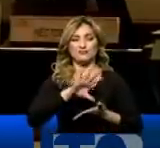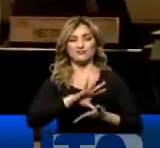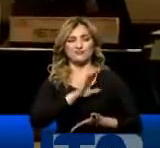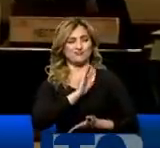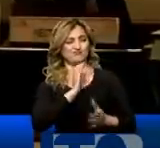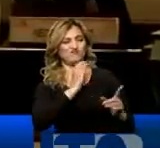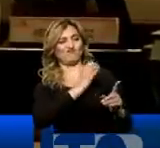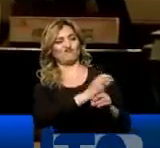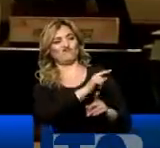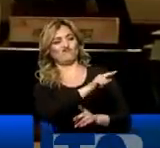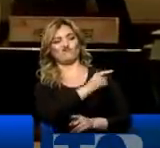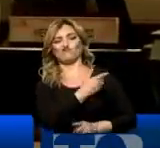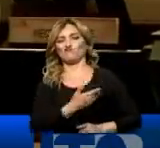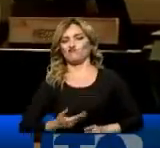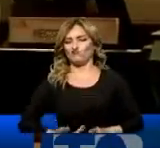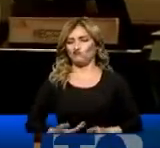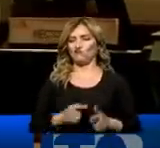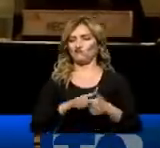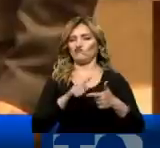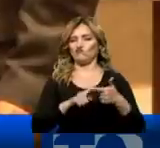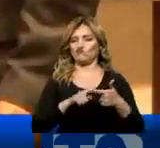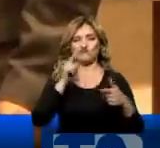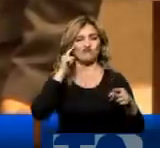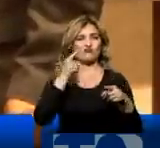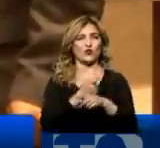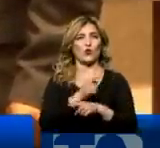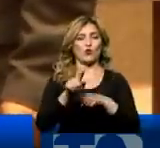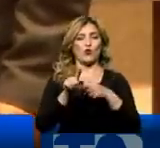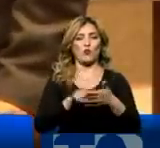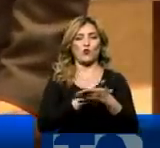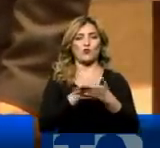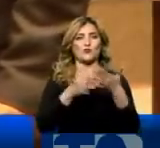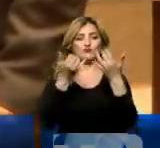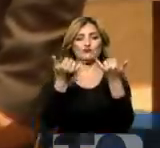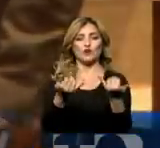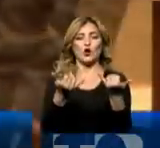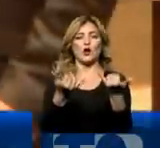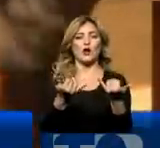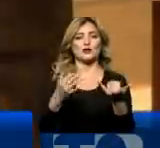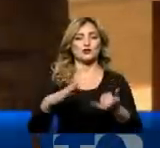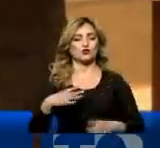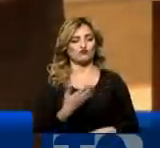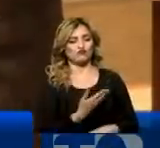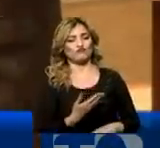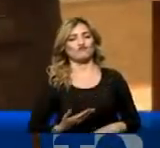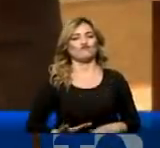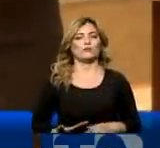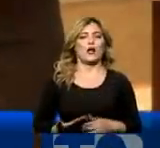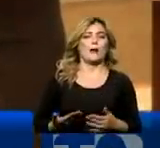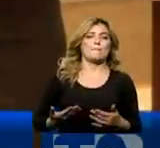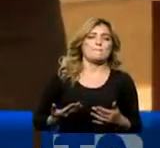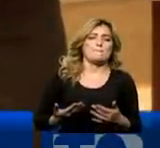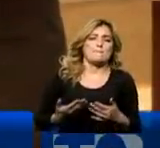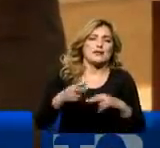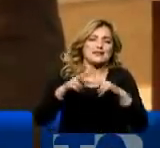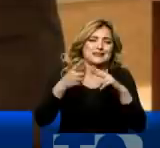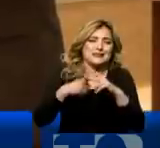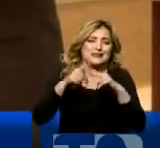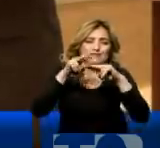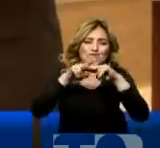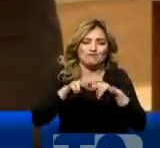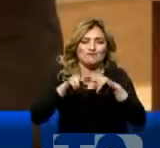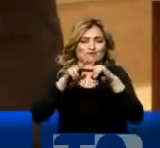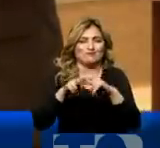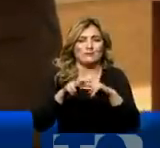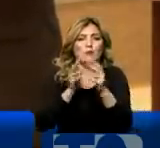Ejecutivo. Están en desacuerdo con algunos vetos. Es hora, creo yo, señor presidente, que empecemos a revisar la